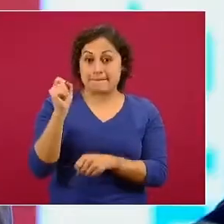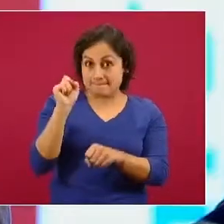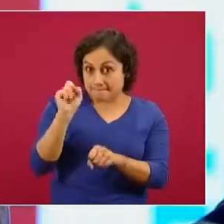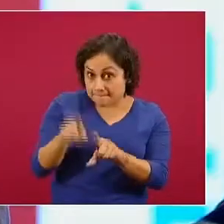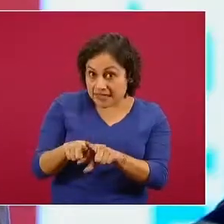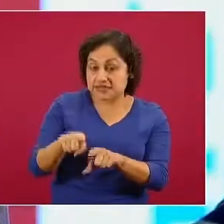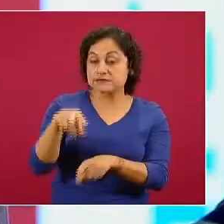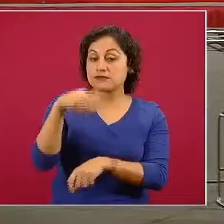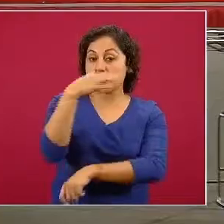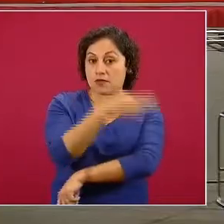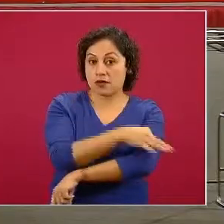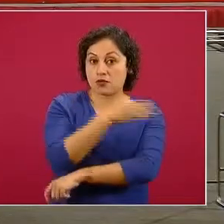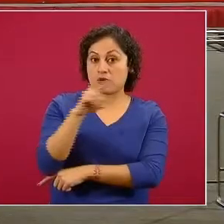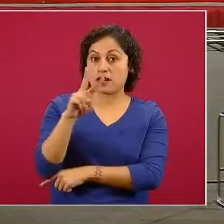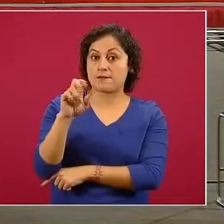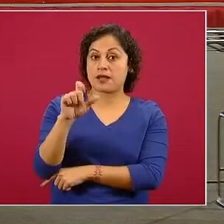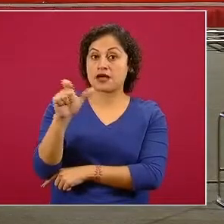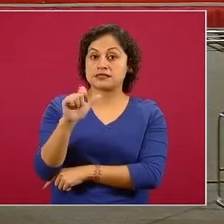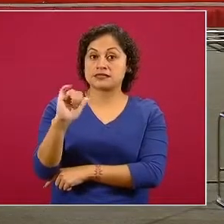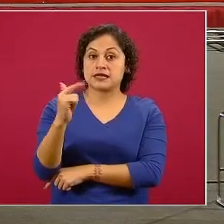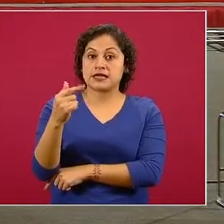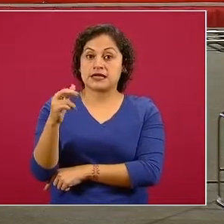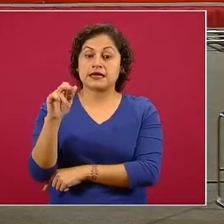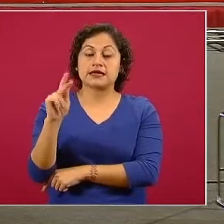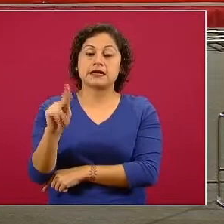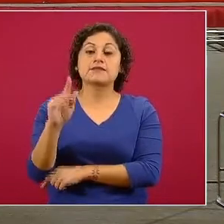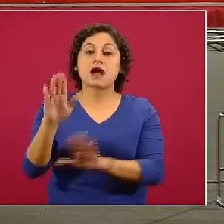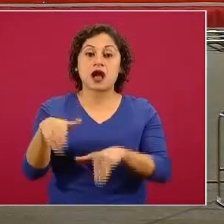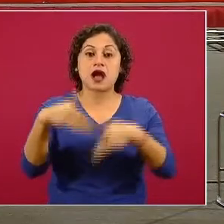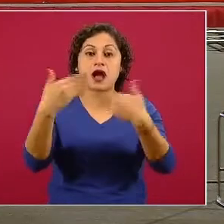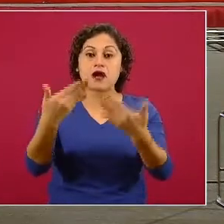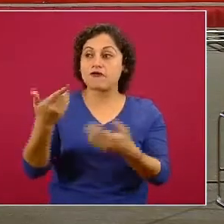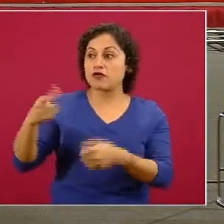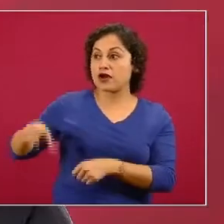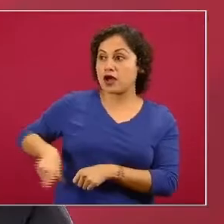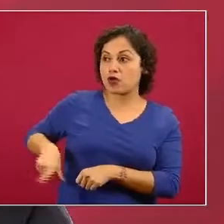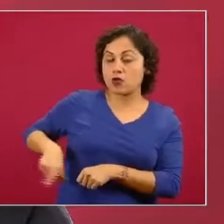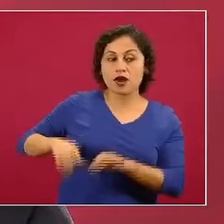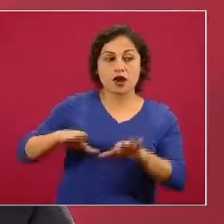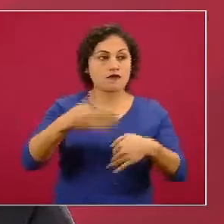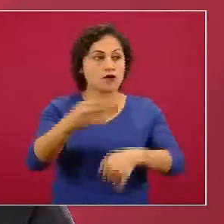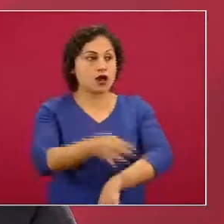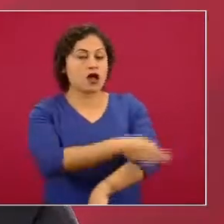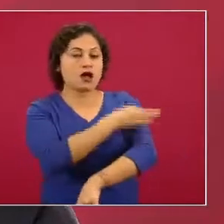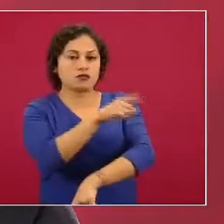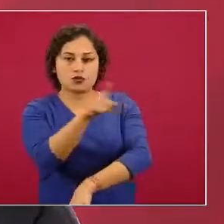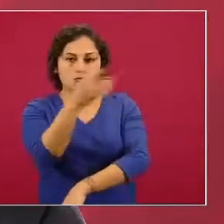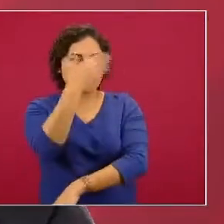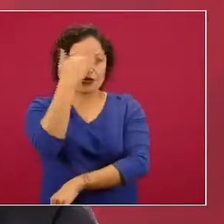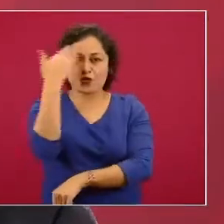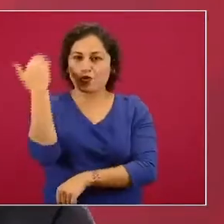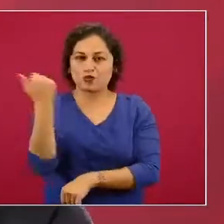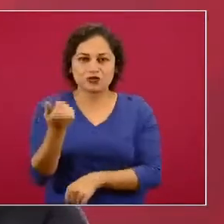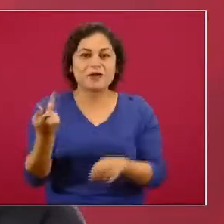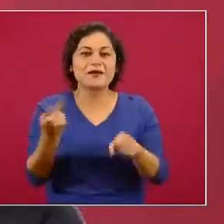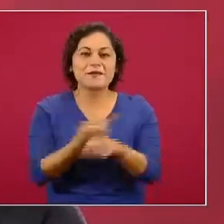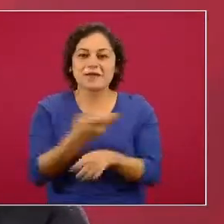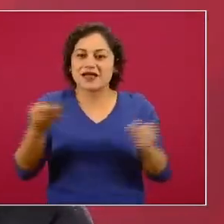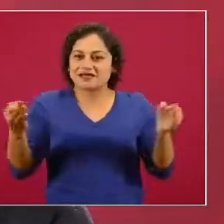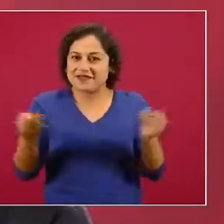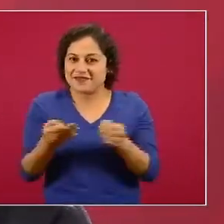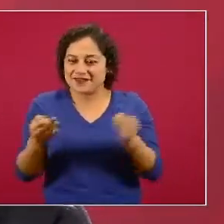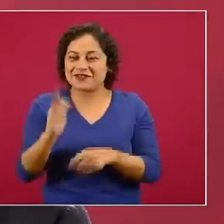sector público, quiere decir que esa vacuna no tiene una garantía de cómo fue conservada. La red fría, precisamente de la que